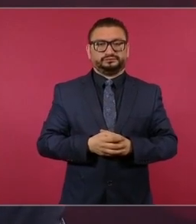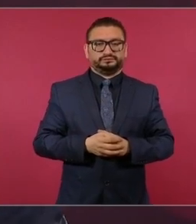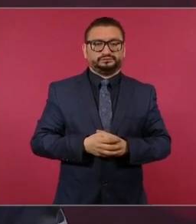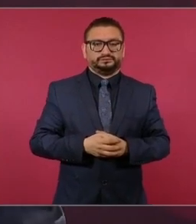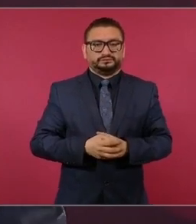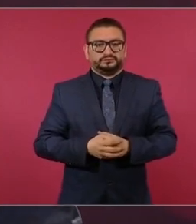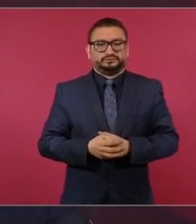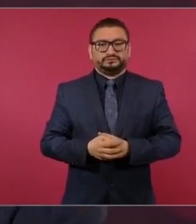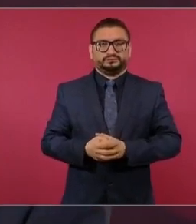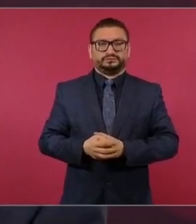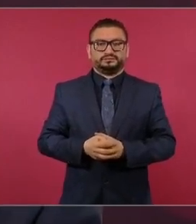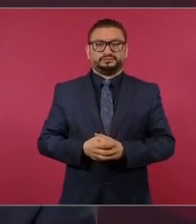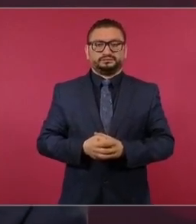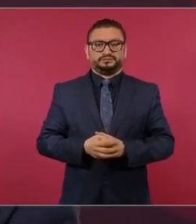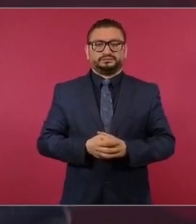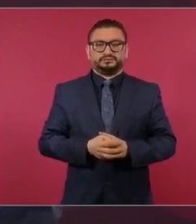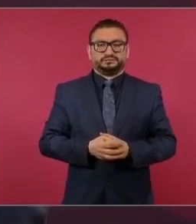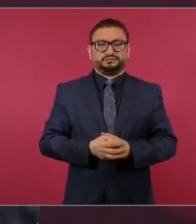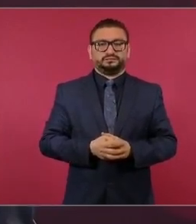Aquí